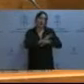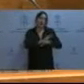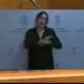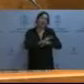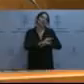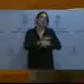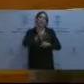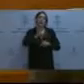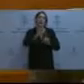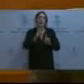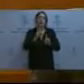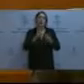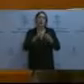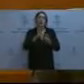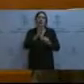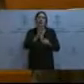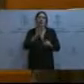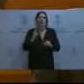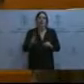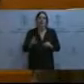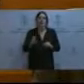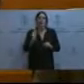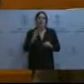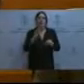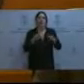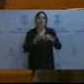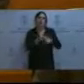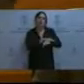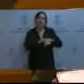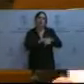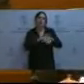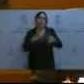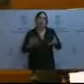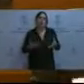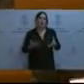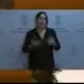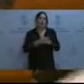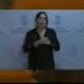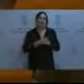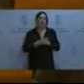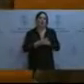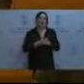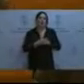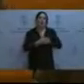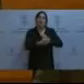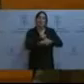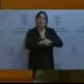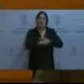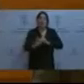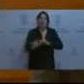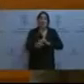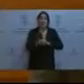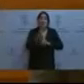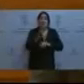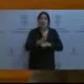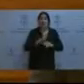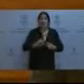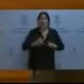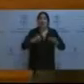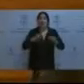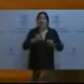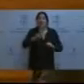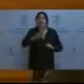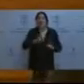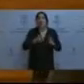Grupo Parlamentario Popular al Consejo de Gobierno es la siguiente. ¿Cuándo piensa poner en marcha las medidas aprobadas en el Pleno a favor del sector